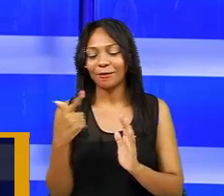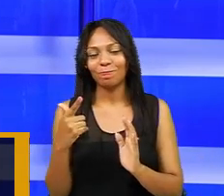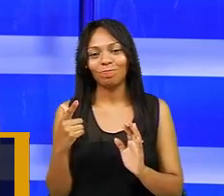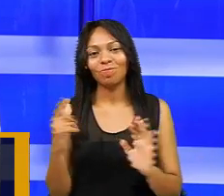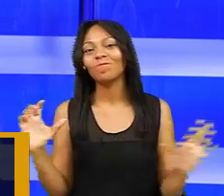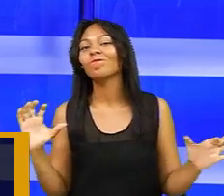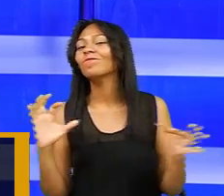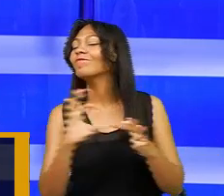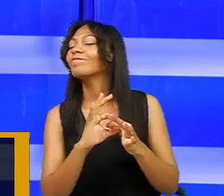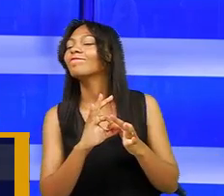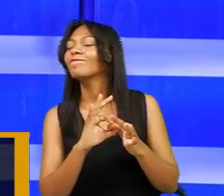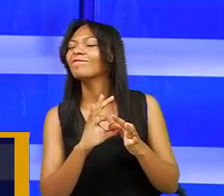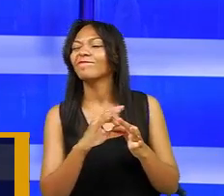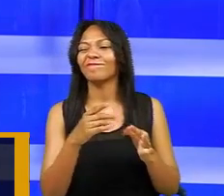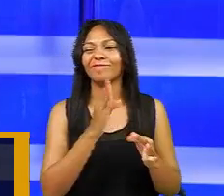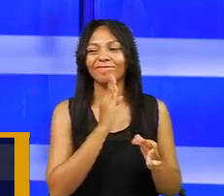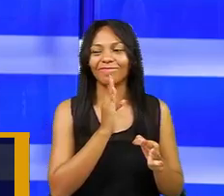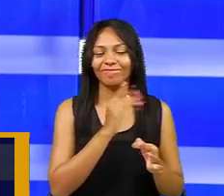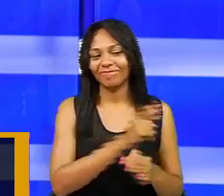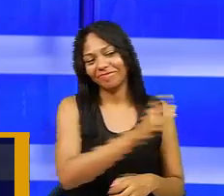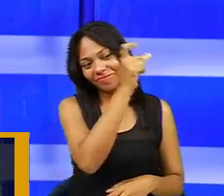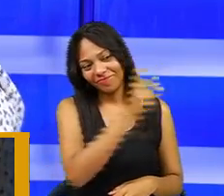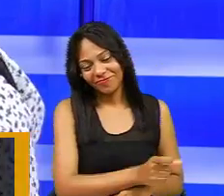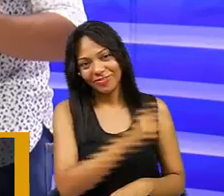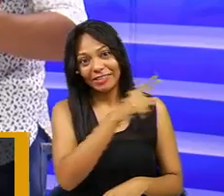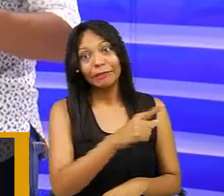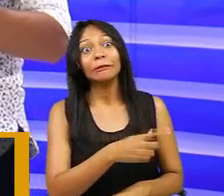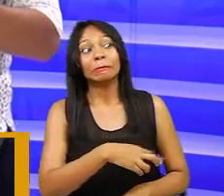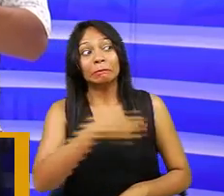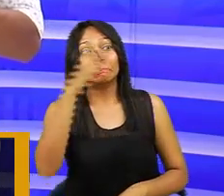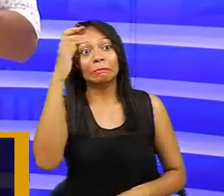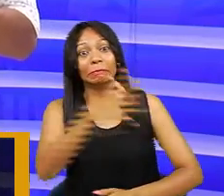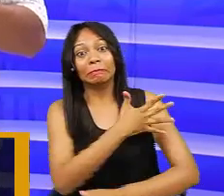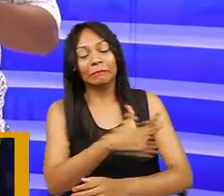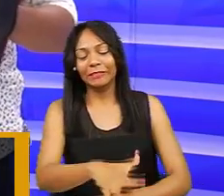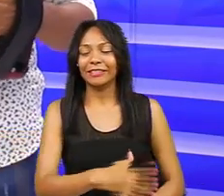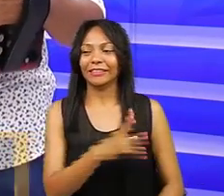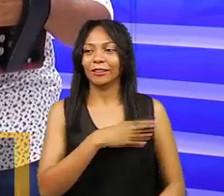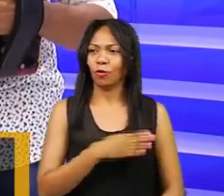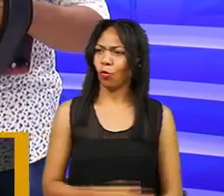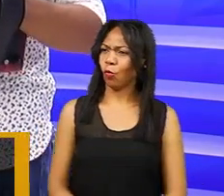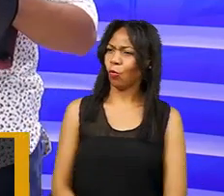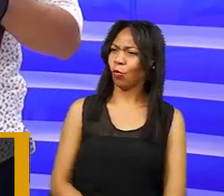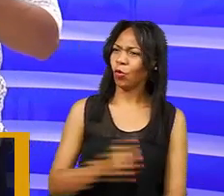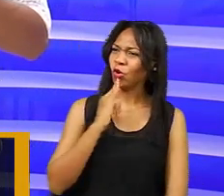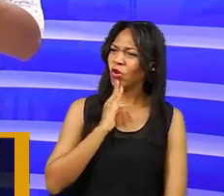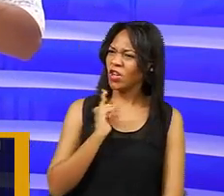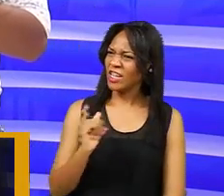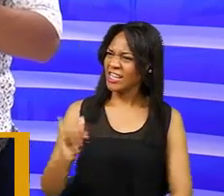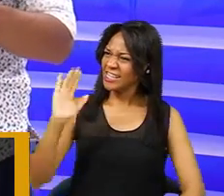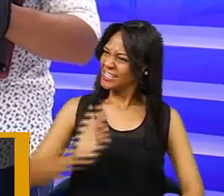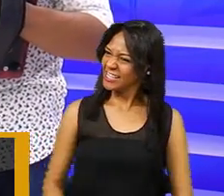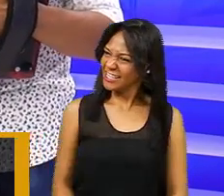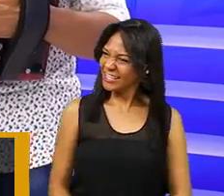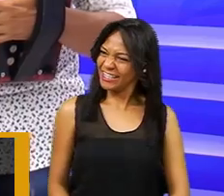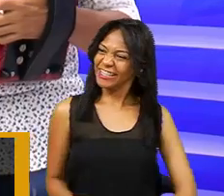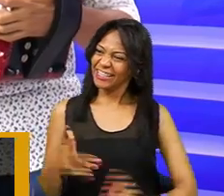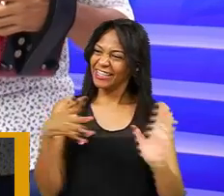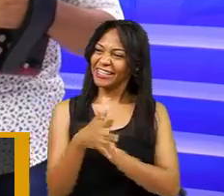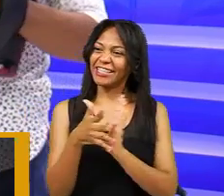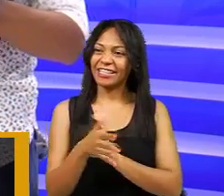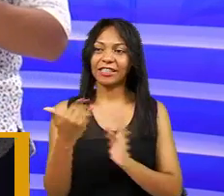un hijo de Poncho Zuleta. Y contento y feliz. Bueno, ya Jairo se me adelantó, ya contó que era la unión con uno de los hijos,